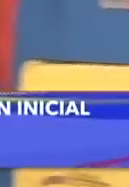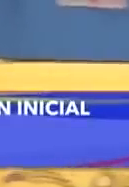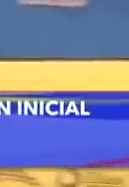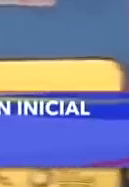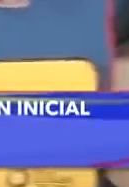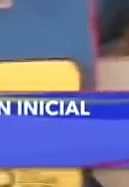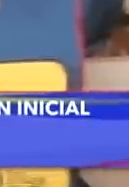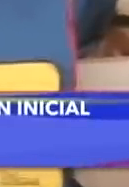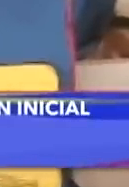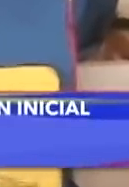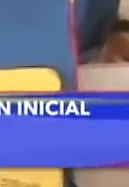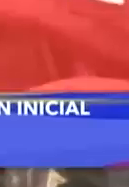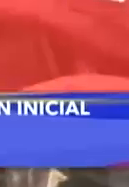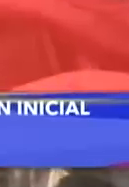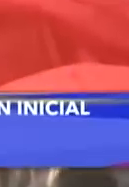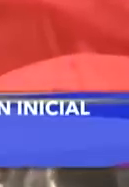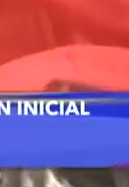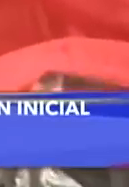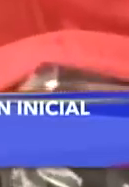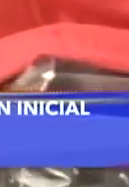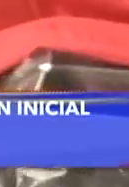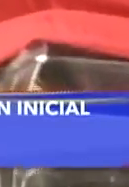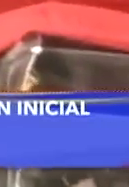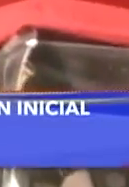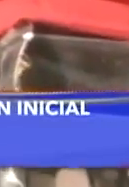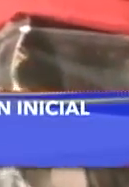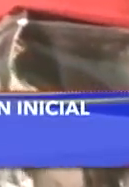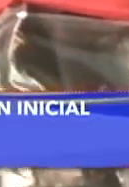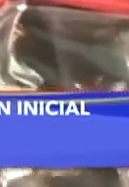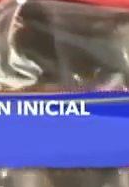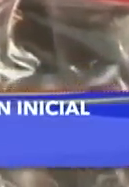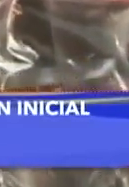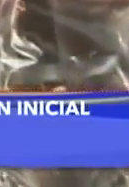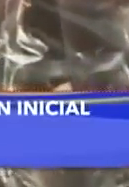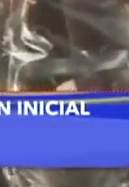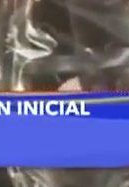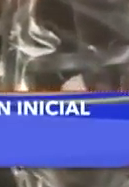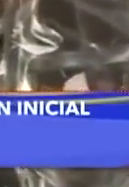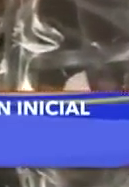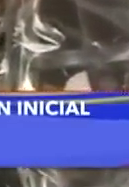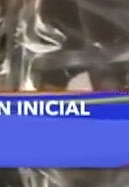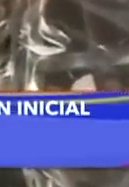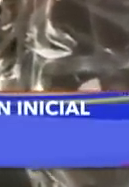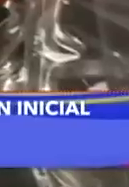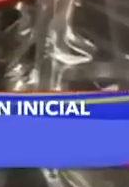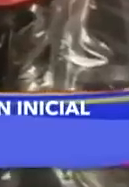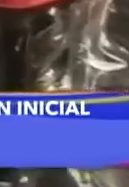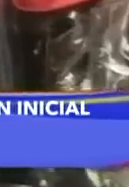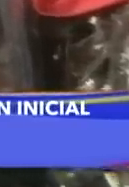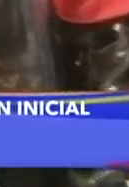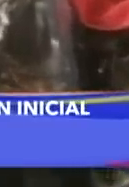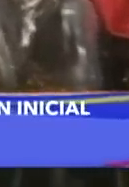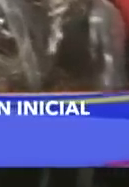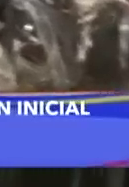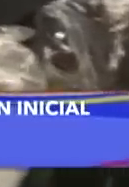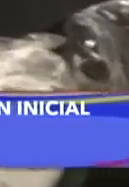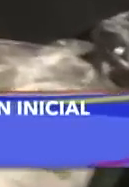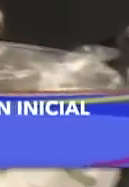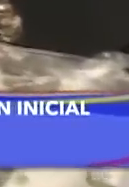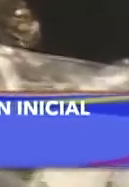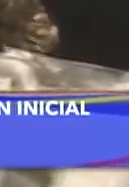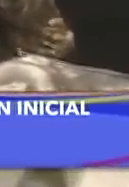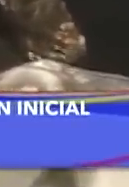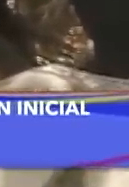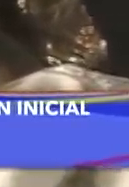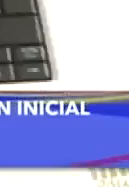los zapatos esto en carabobo por cierto ahí están las canas más para las